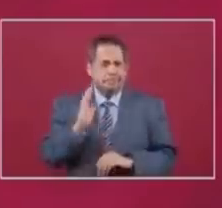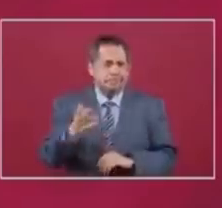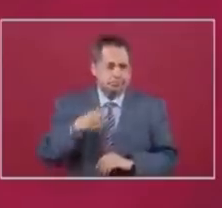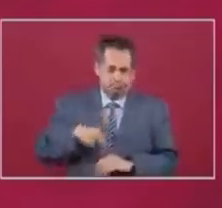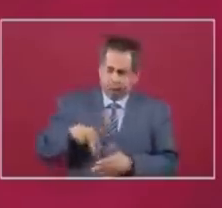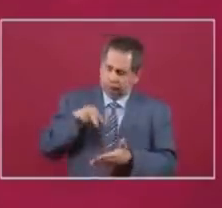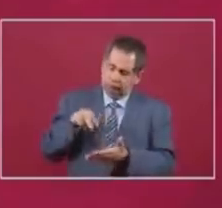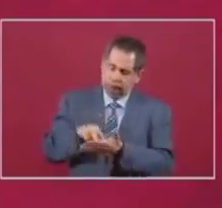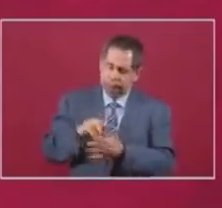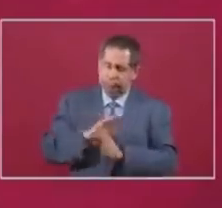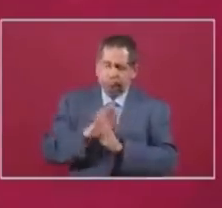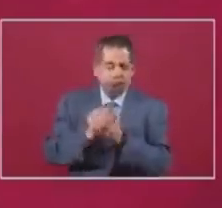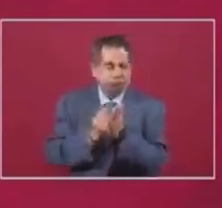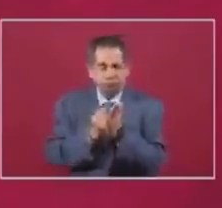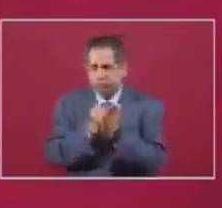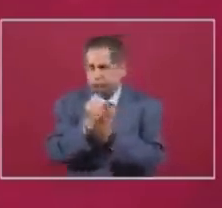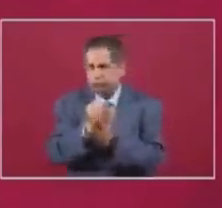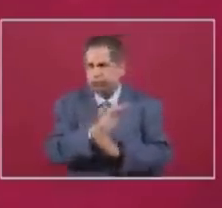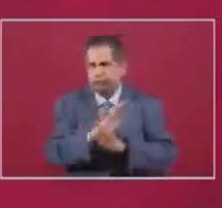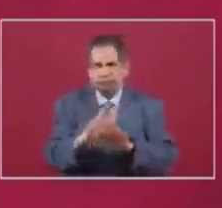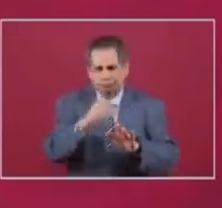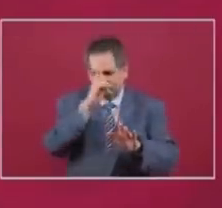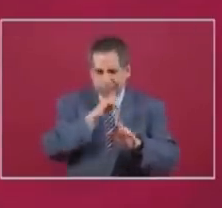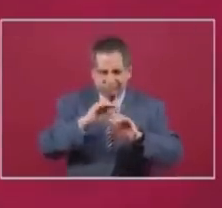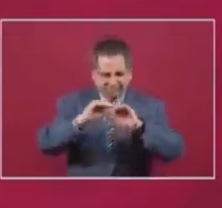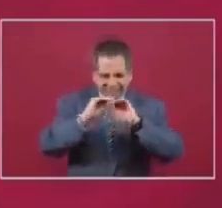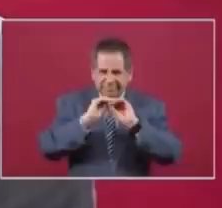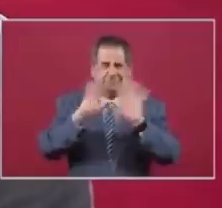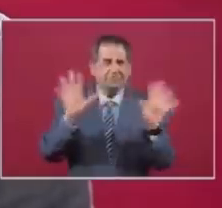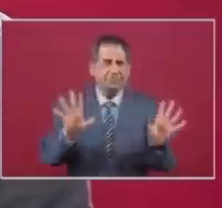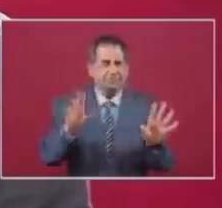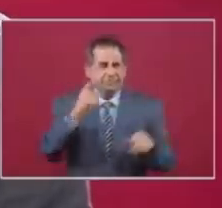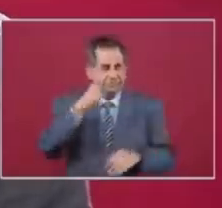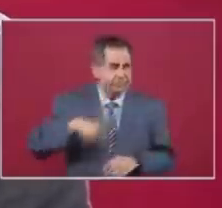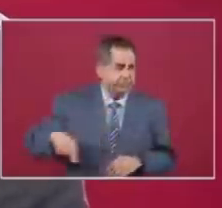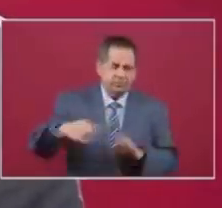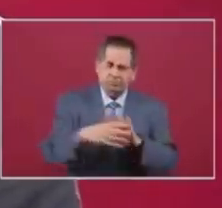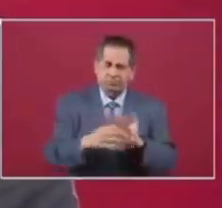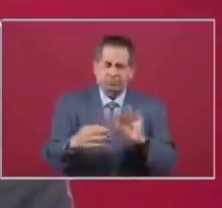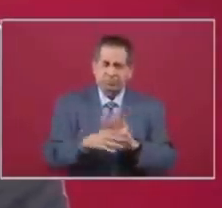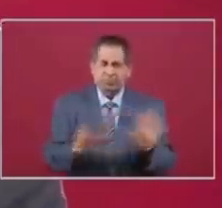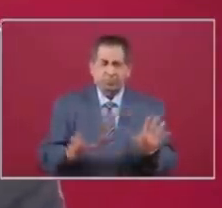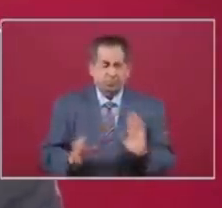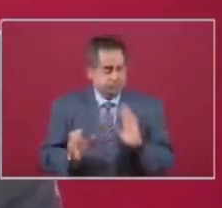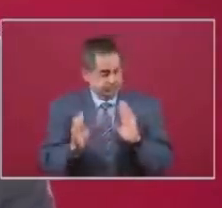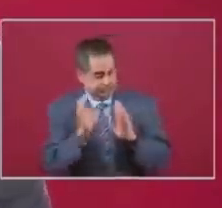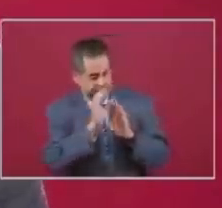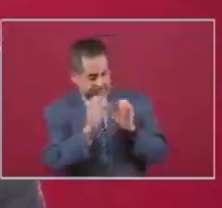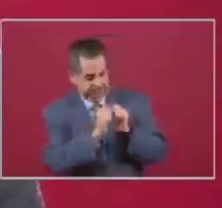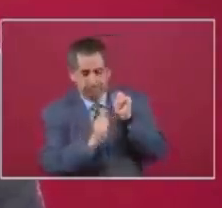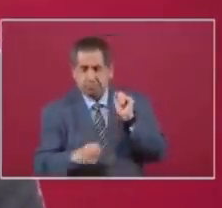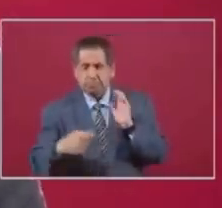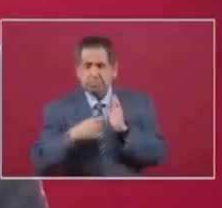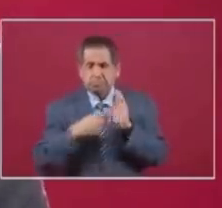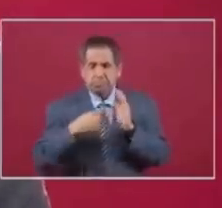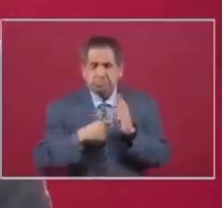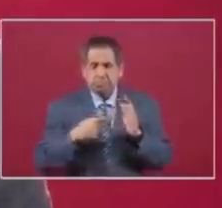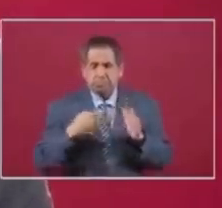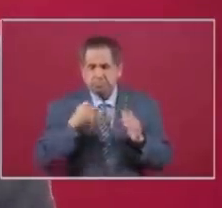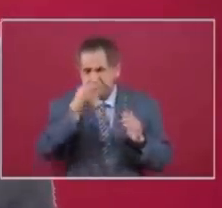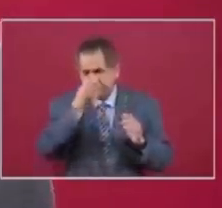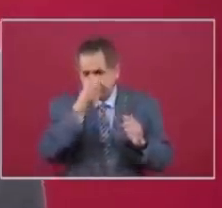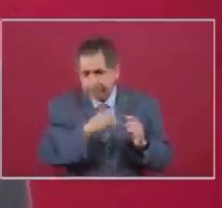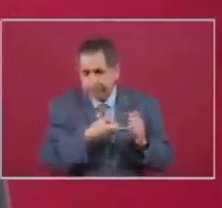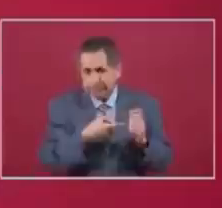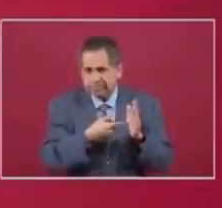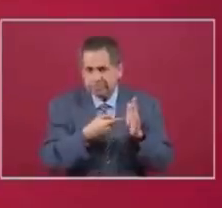nuestra postura, está lo suficientemente clara, está en la Constitución,